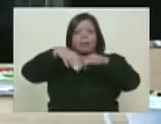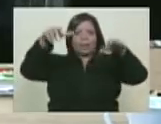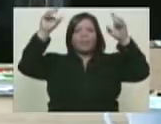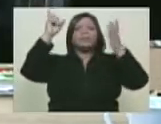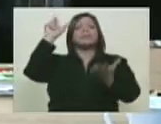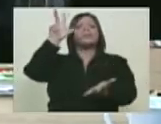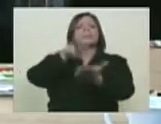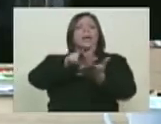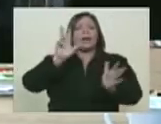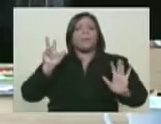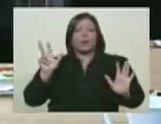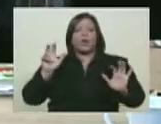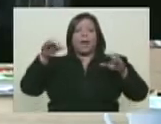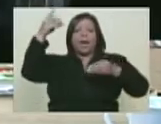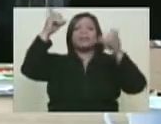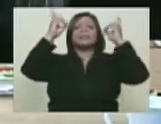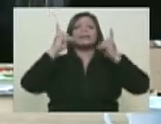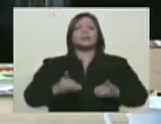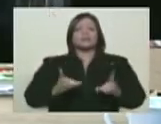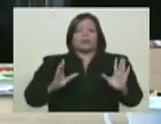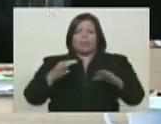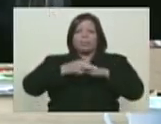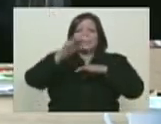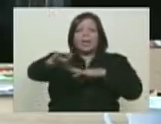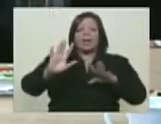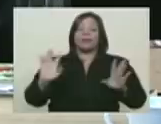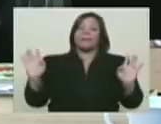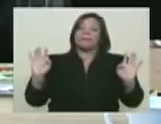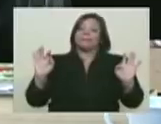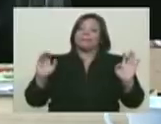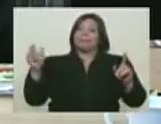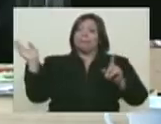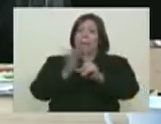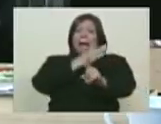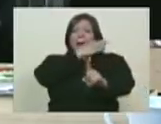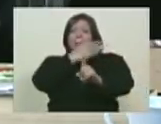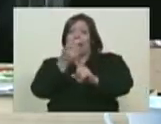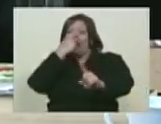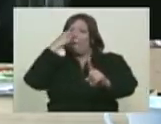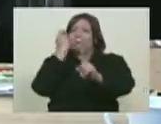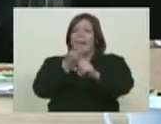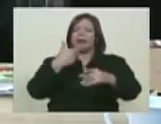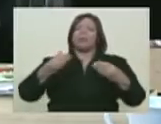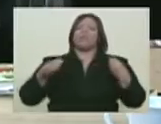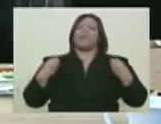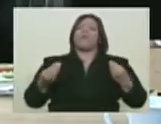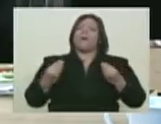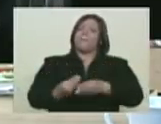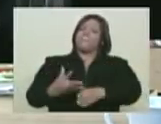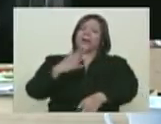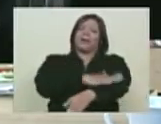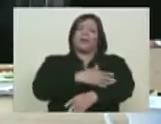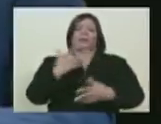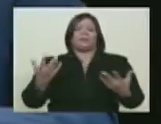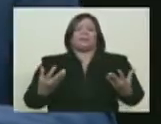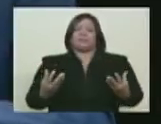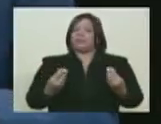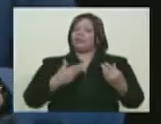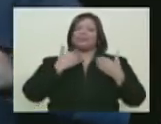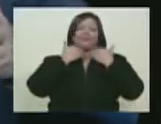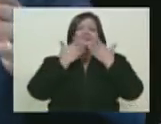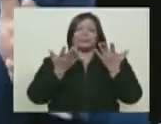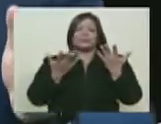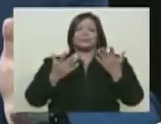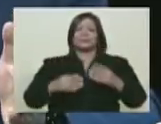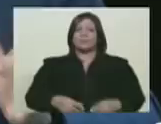posible de los habitantes de Cataluña, pues reprime el referéndum y polariza más la situación. Y fíjate que